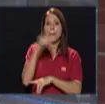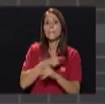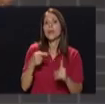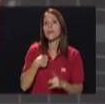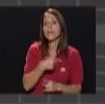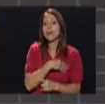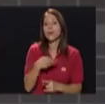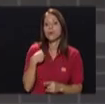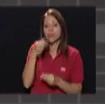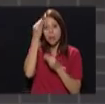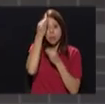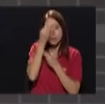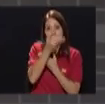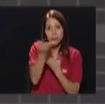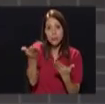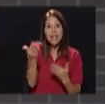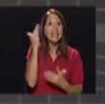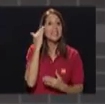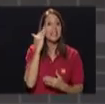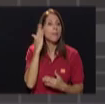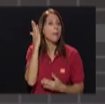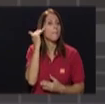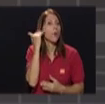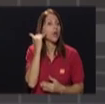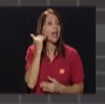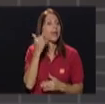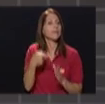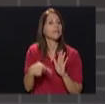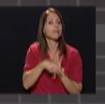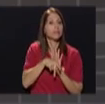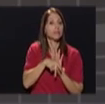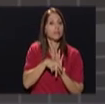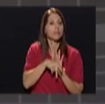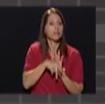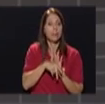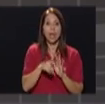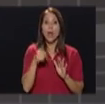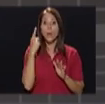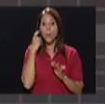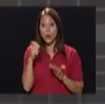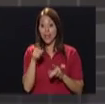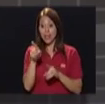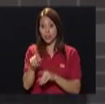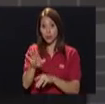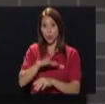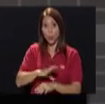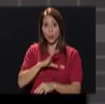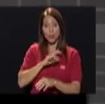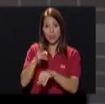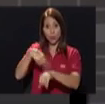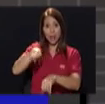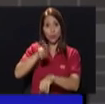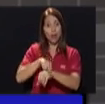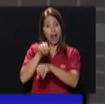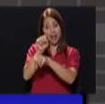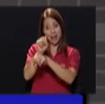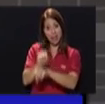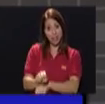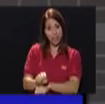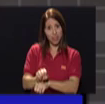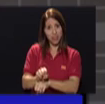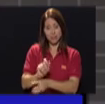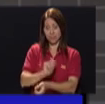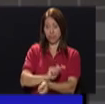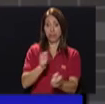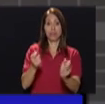mí me gusta más que la gente sepa por qué no hay que hacerlo, no solamente por el hecho de que es ilegal, es que se le altera el comportamiento natural